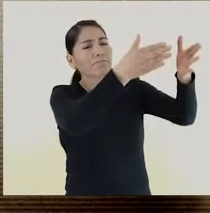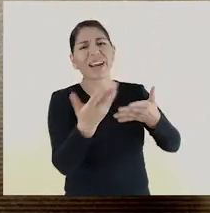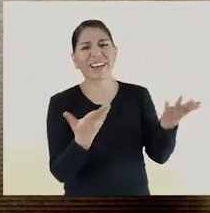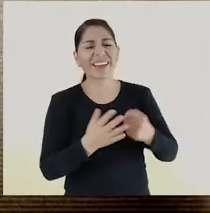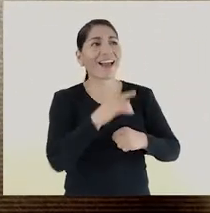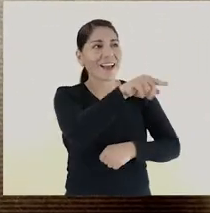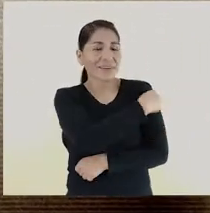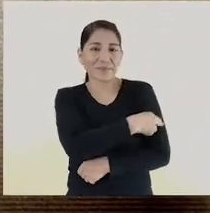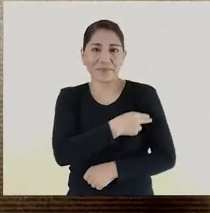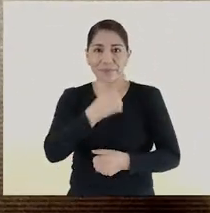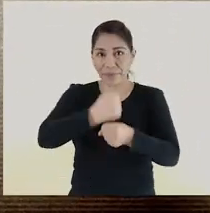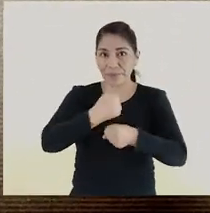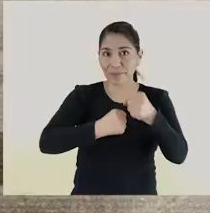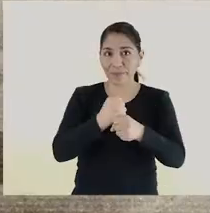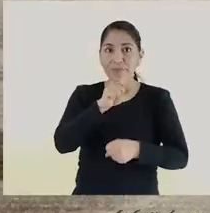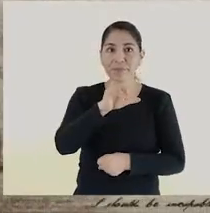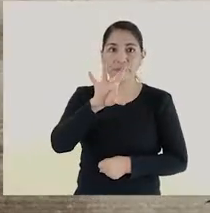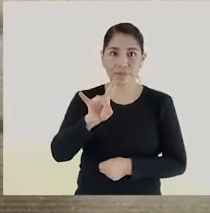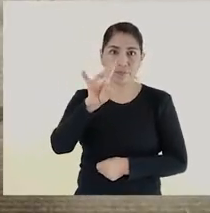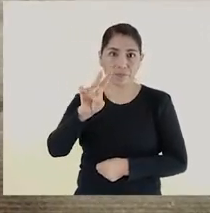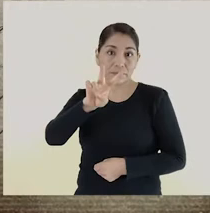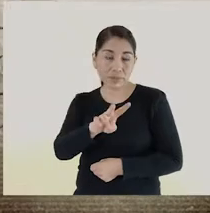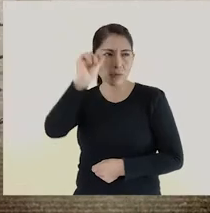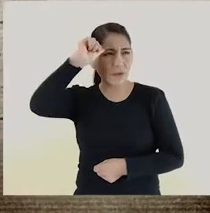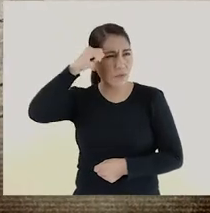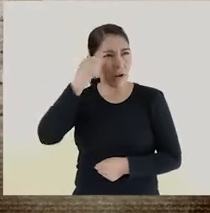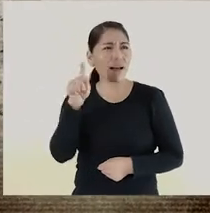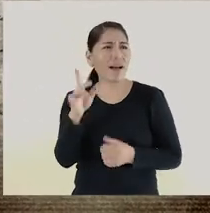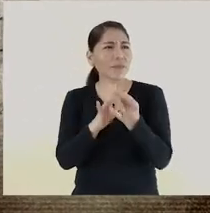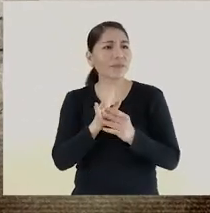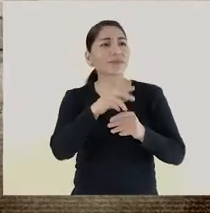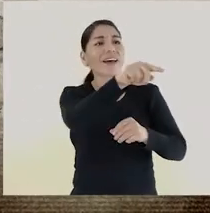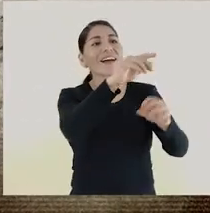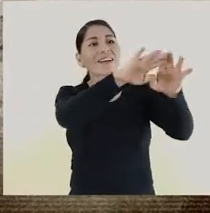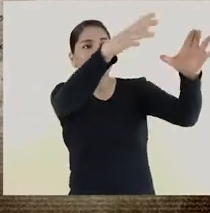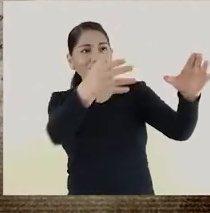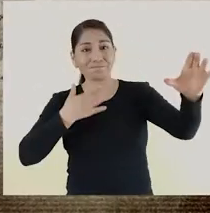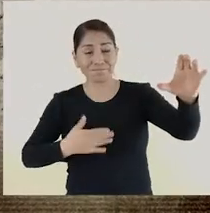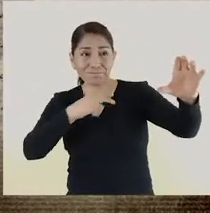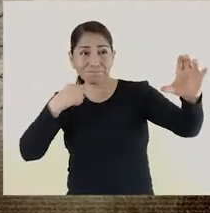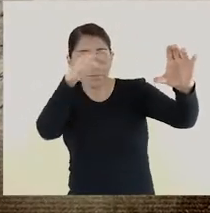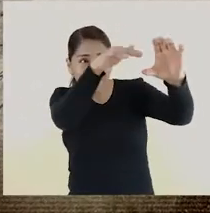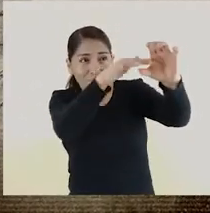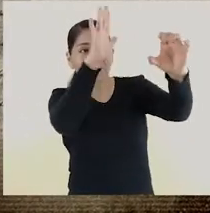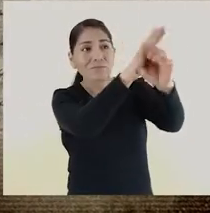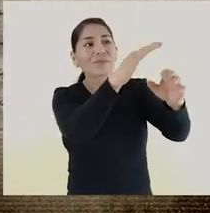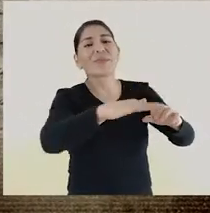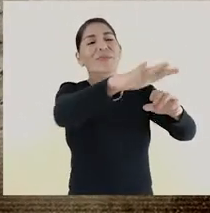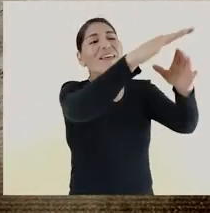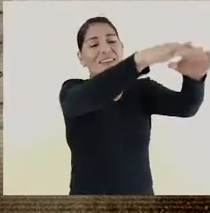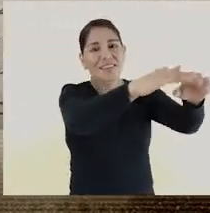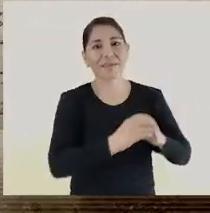este edificio para que sirviera de hospital en 1872. Y en memoria de su esposa construye uno de los más bellos cenotafios que